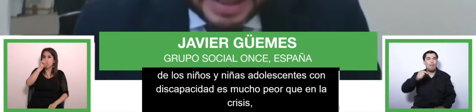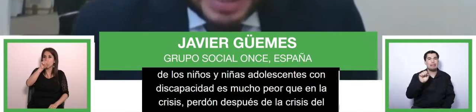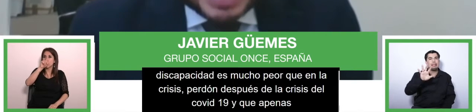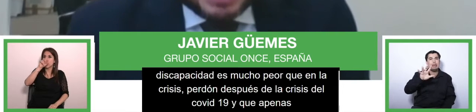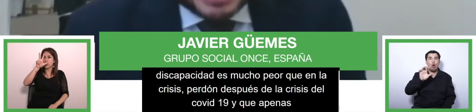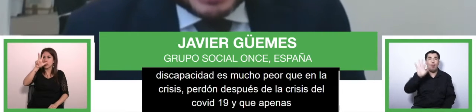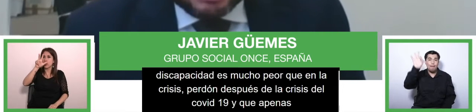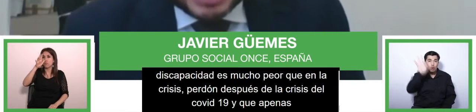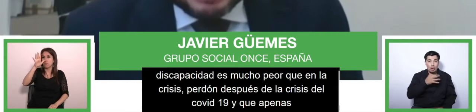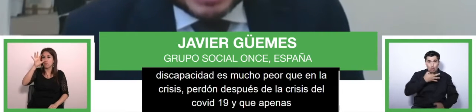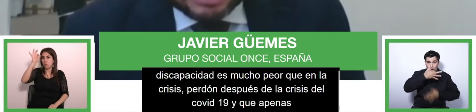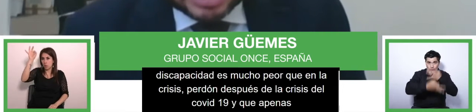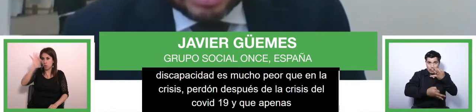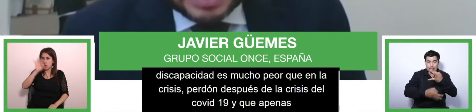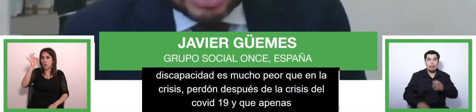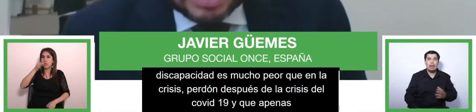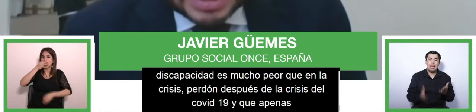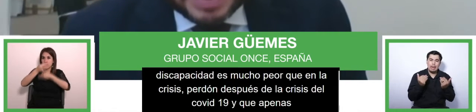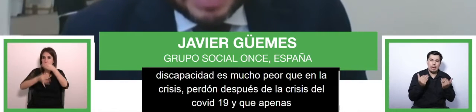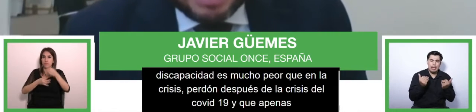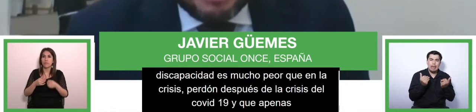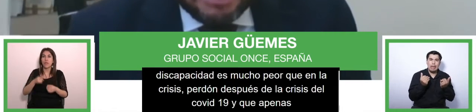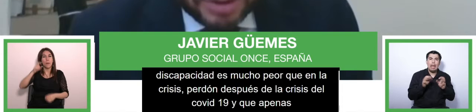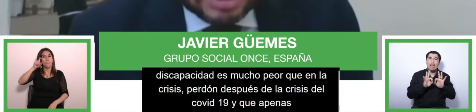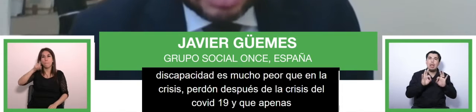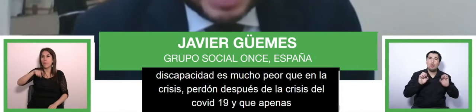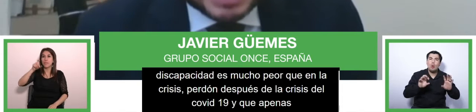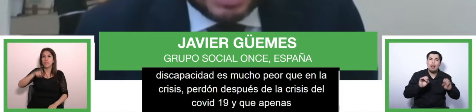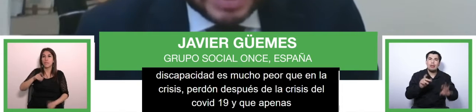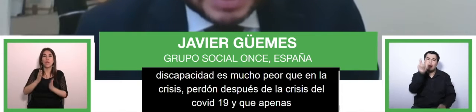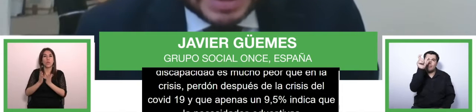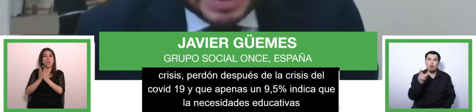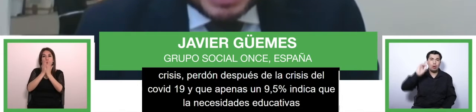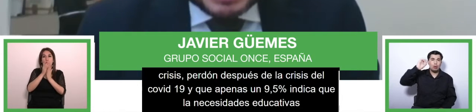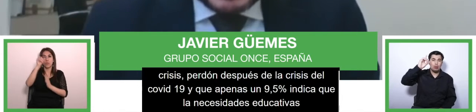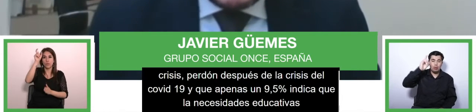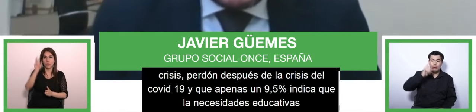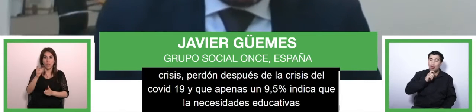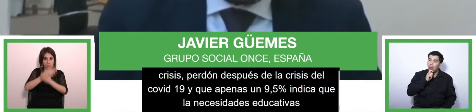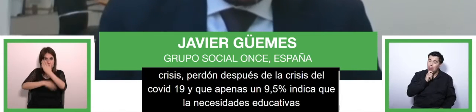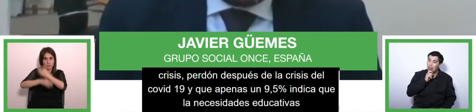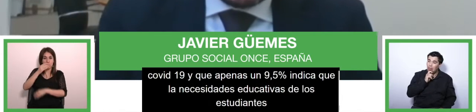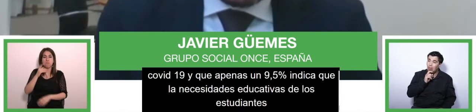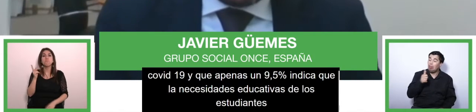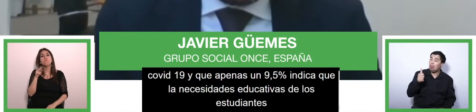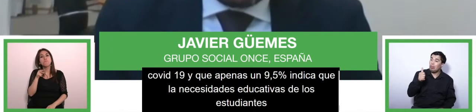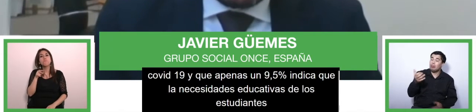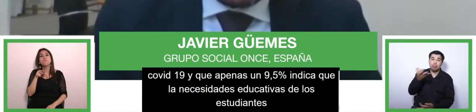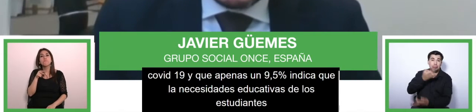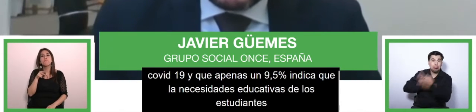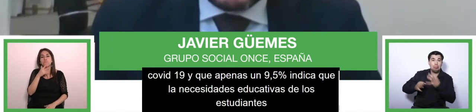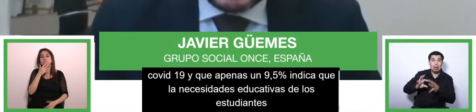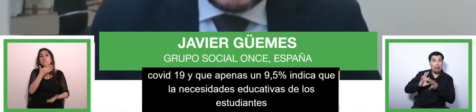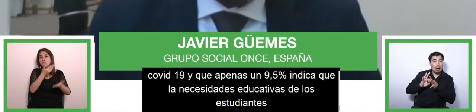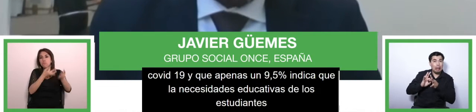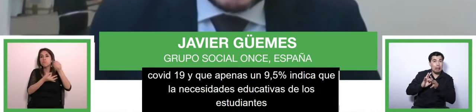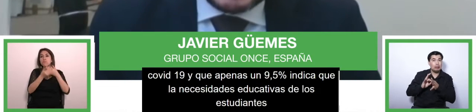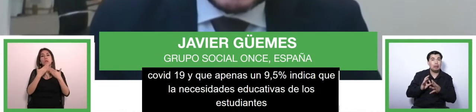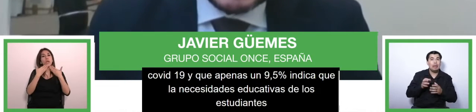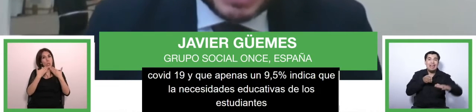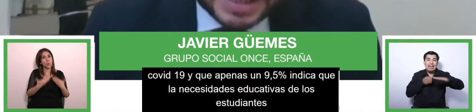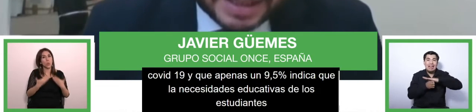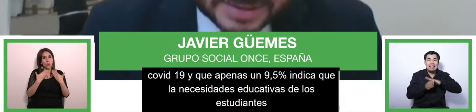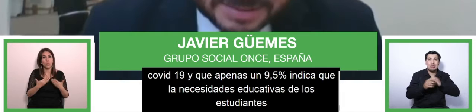indica que las necesidades educativas de los estudiantes con discapacidad fueron tomadas en cuenta y que el acceso propuesto a la educación a distancia y